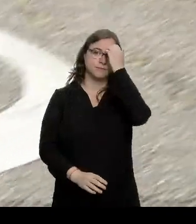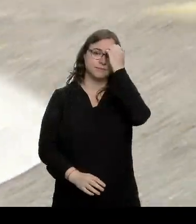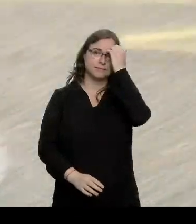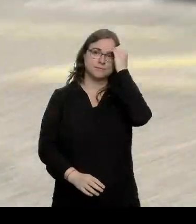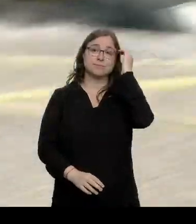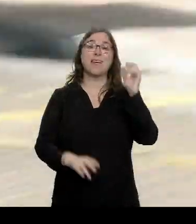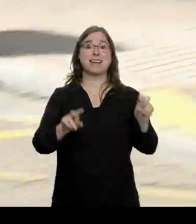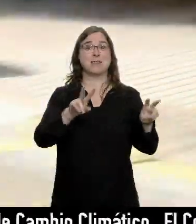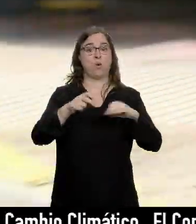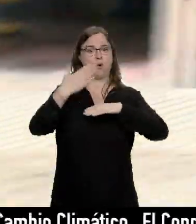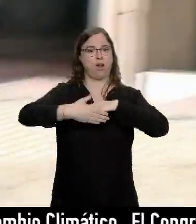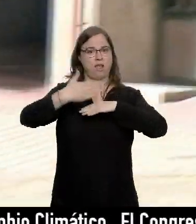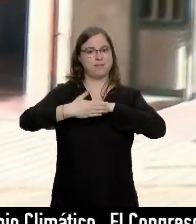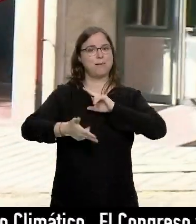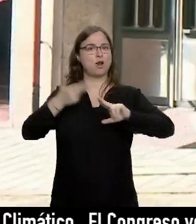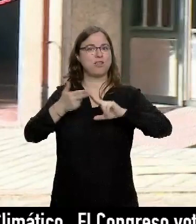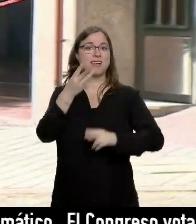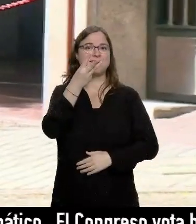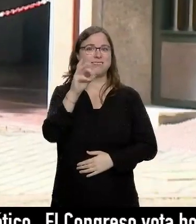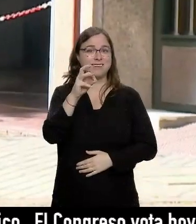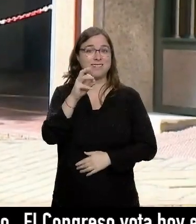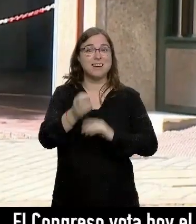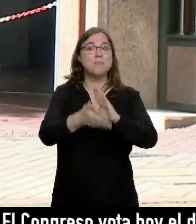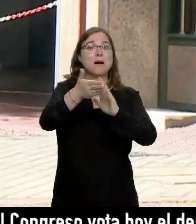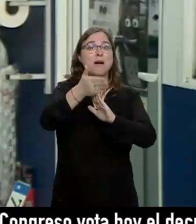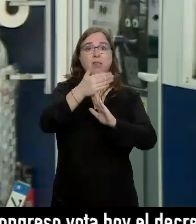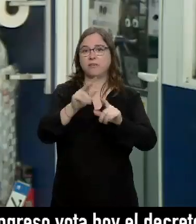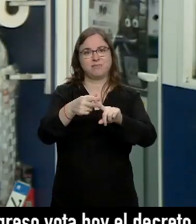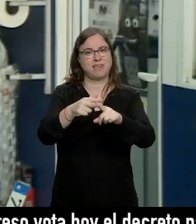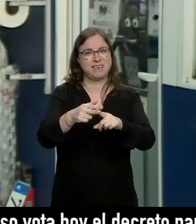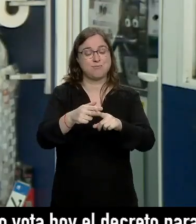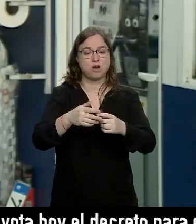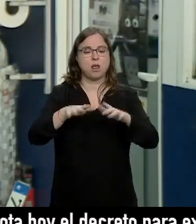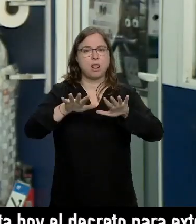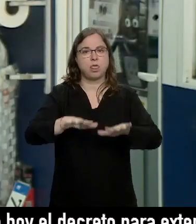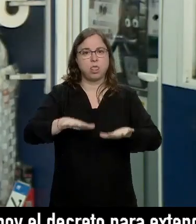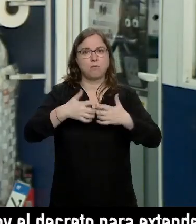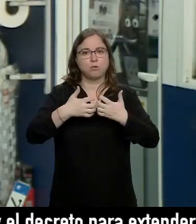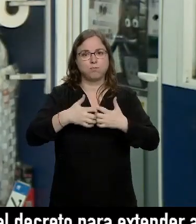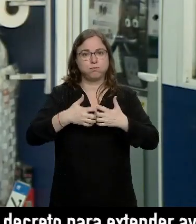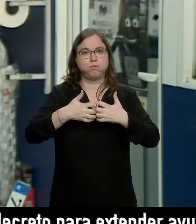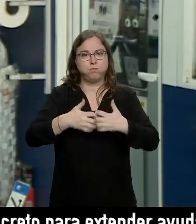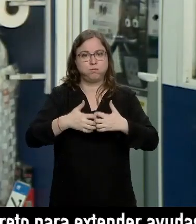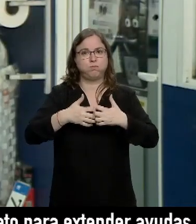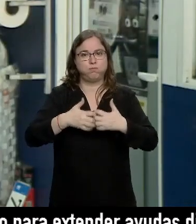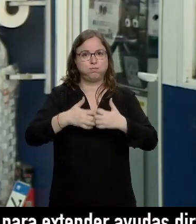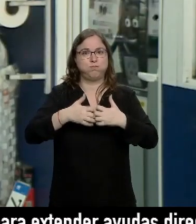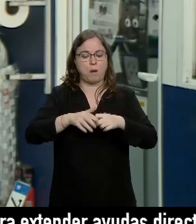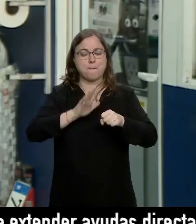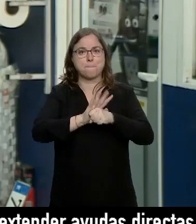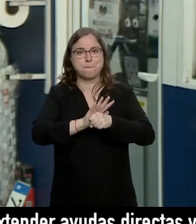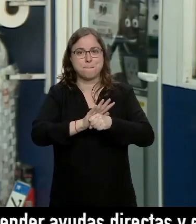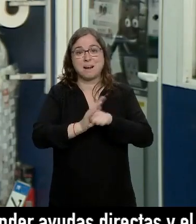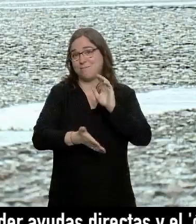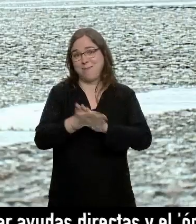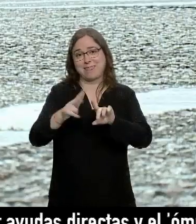Con la nueva limitación a 30, nuestro próximo destino será el taller. Al ir más lento, el motor no lo quema tan bien, entonces se obstruirán antes y antes